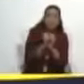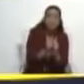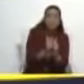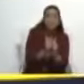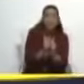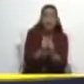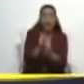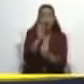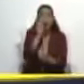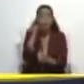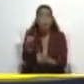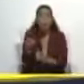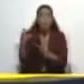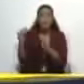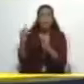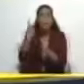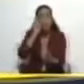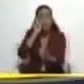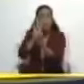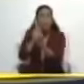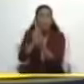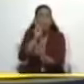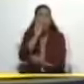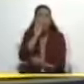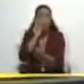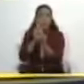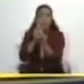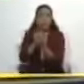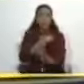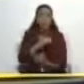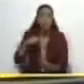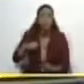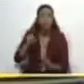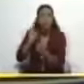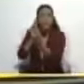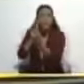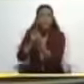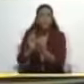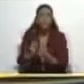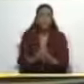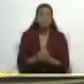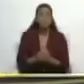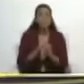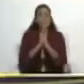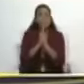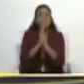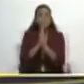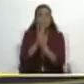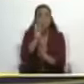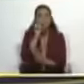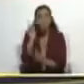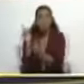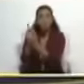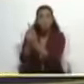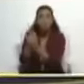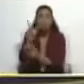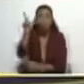tarima. Me lo ponen aquí para hablar personalmente con él. Por favor.